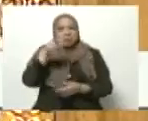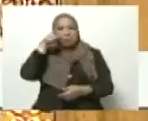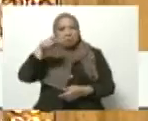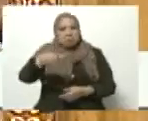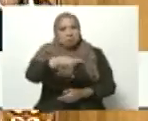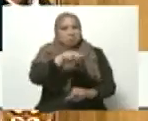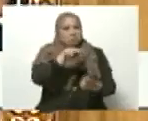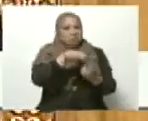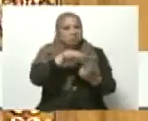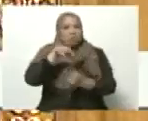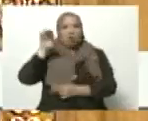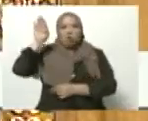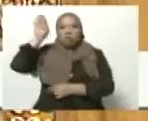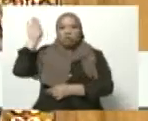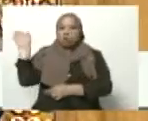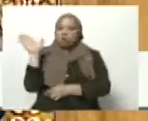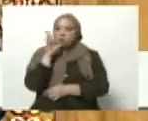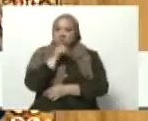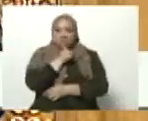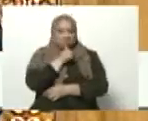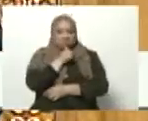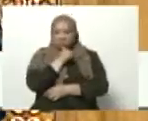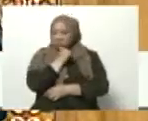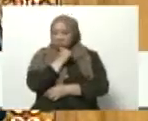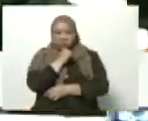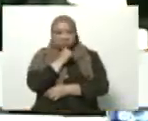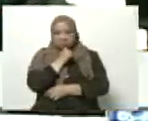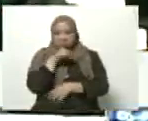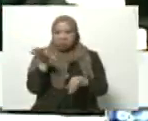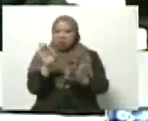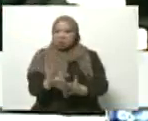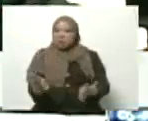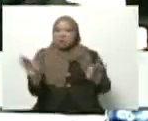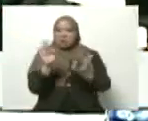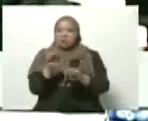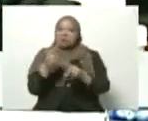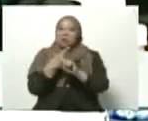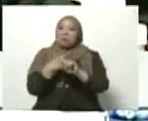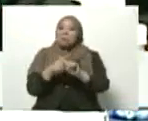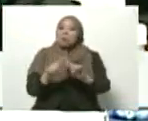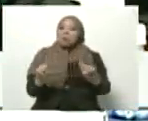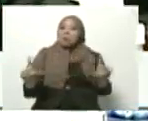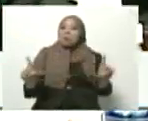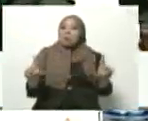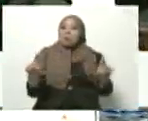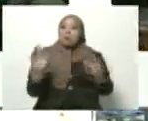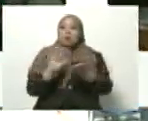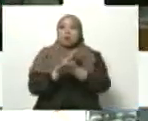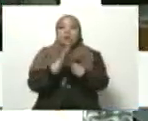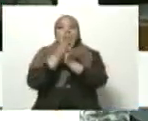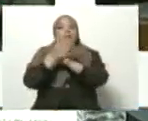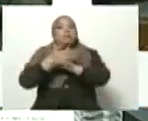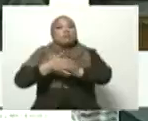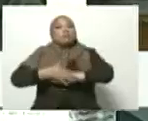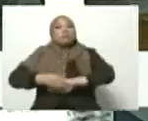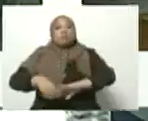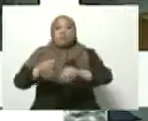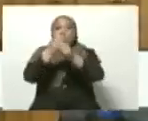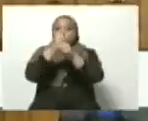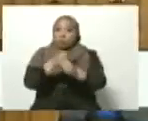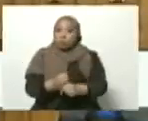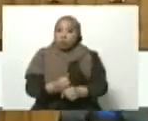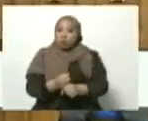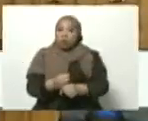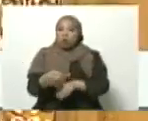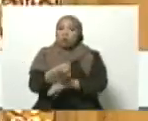no tiene futuro, el gobierno está unido, ahí no hay nada que hacer. Pero como Guaidó se le había acabado ese año, y todos esperaban que se le acabara